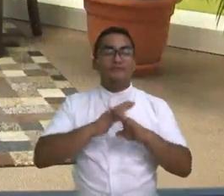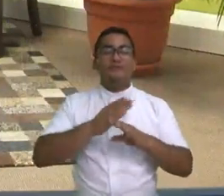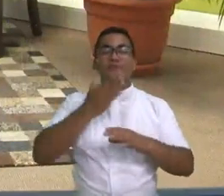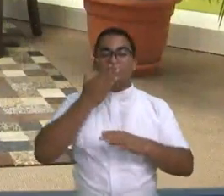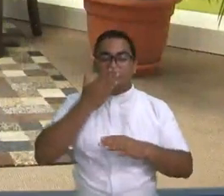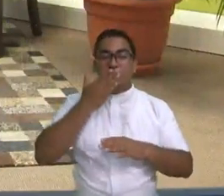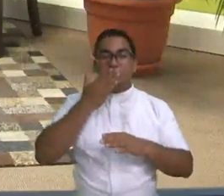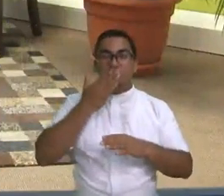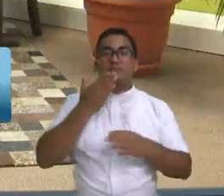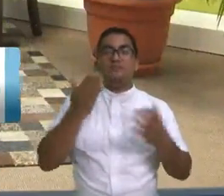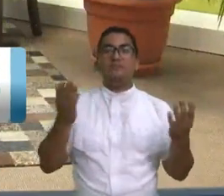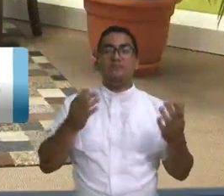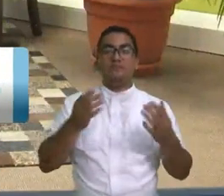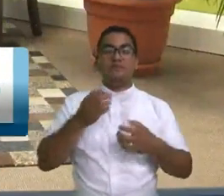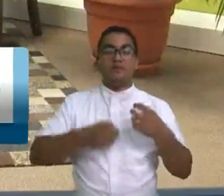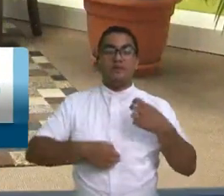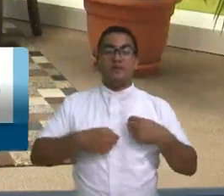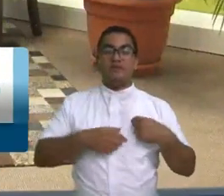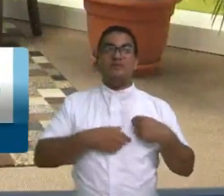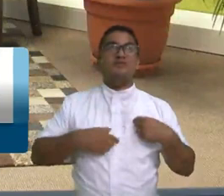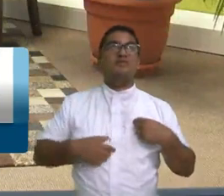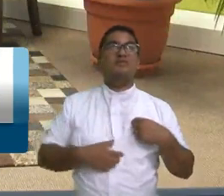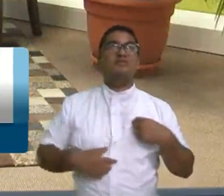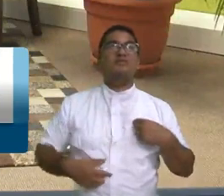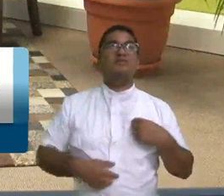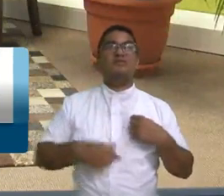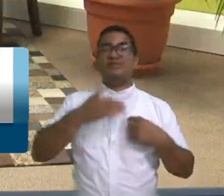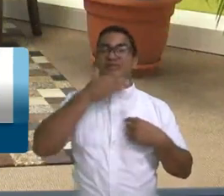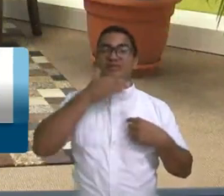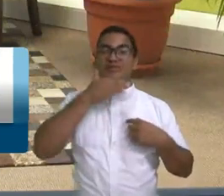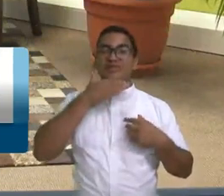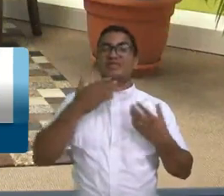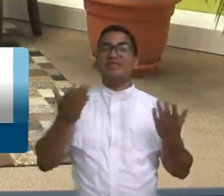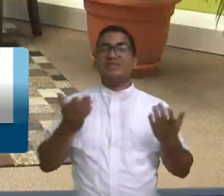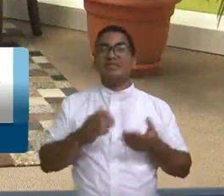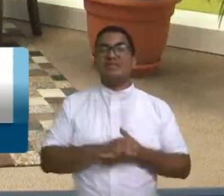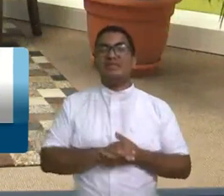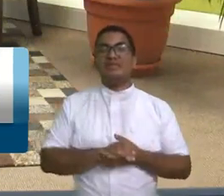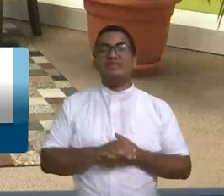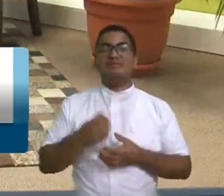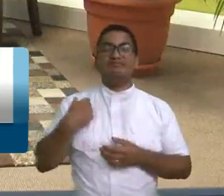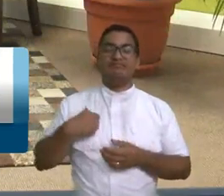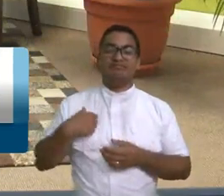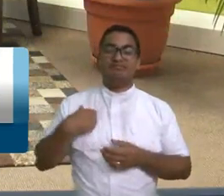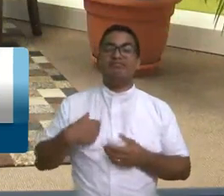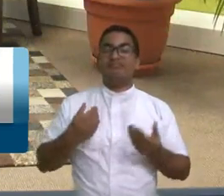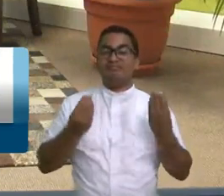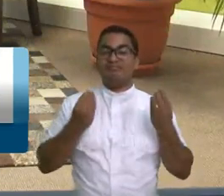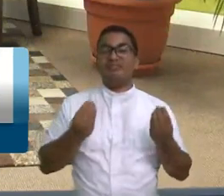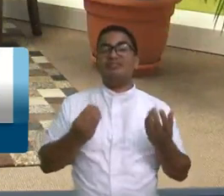y problemas gastrointestinales, que es muy frecuente. Para esta época, las gastrointestinales,